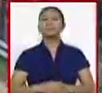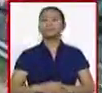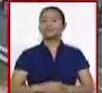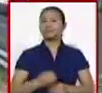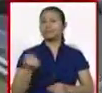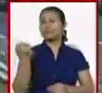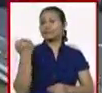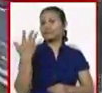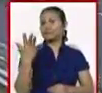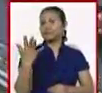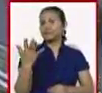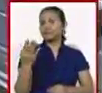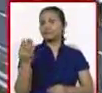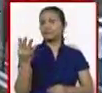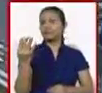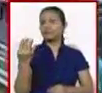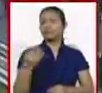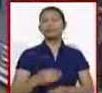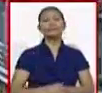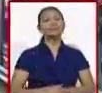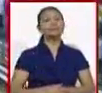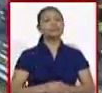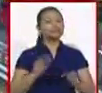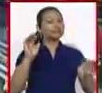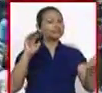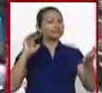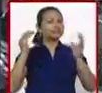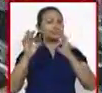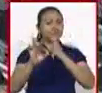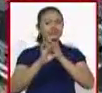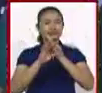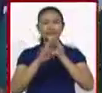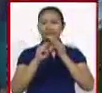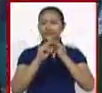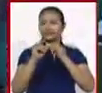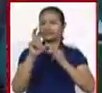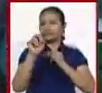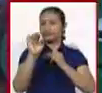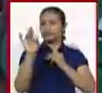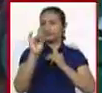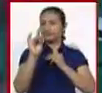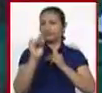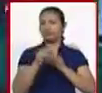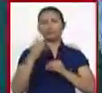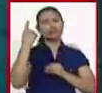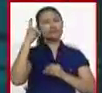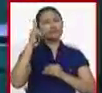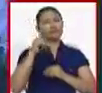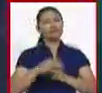del 2015, del 2014. Entonces. Comparando una flota, un micro con 30 bolivianos